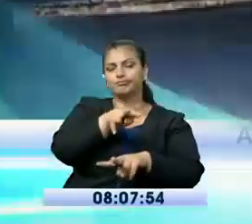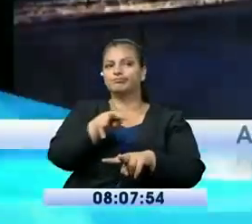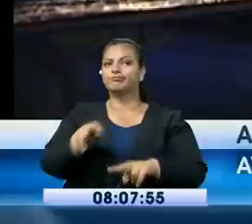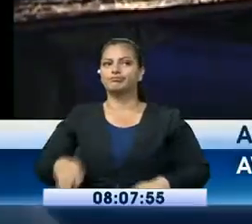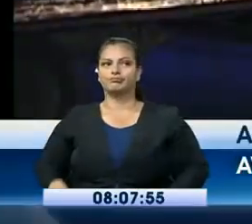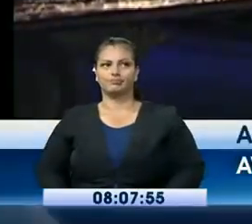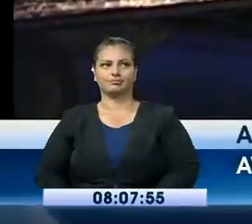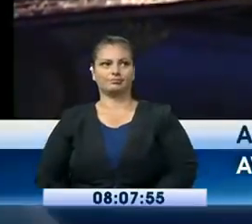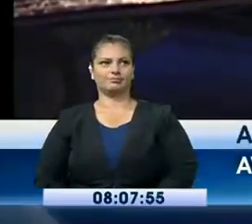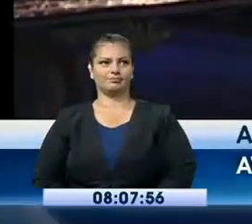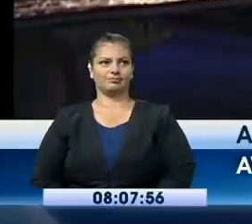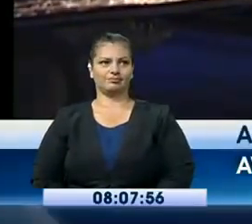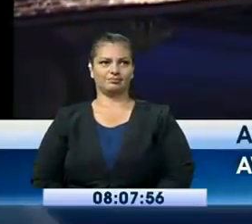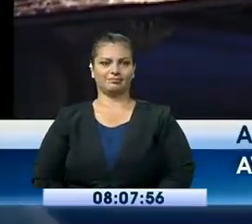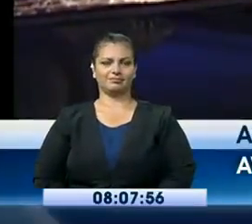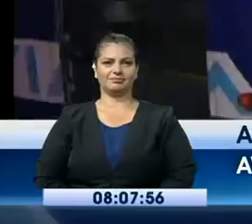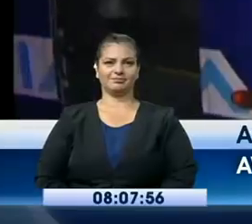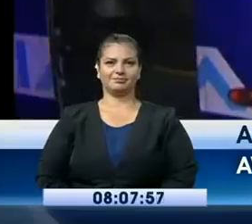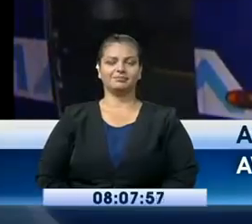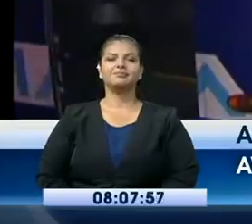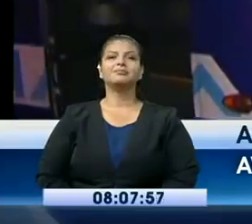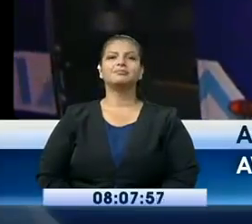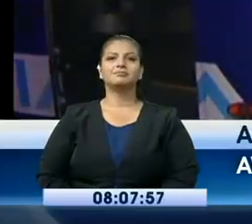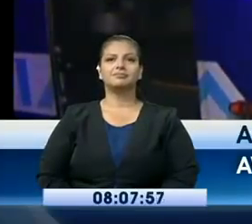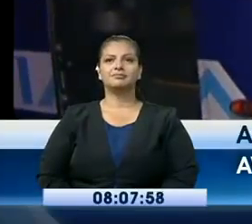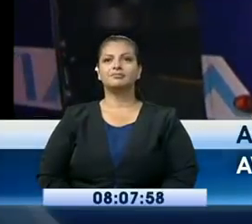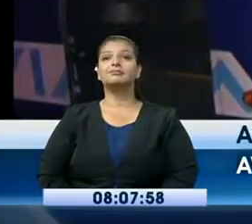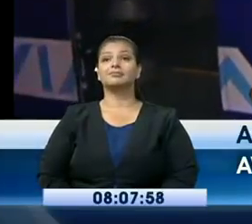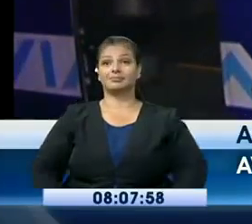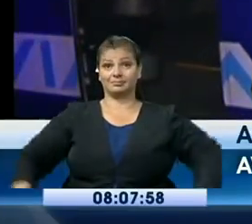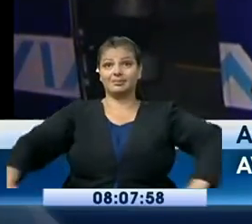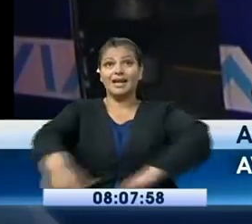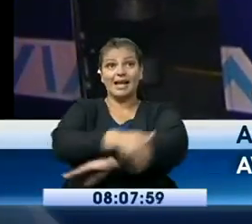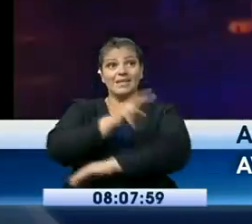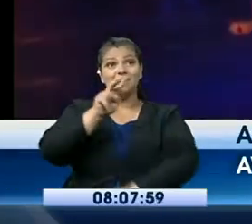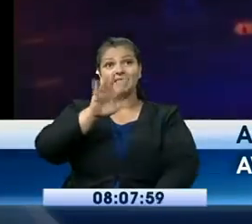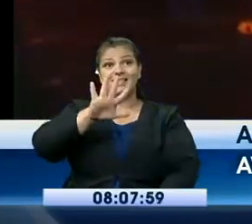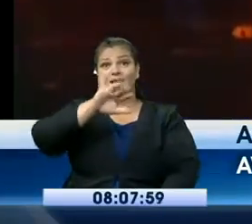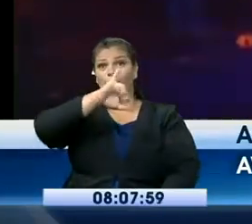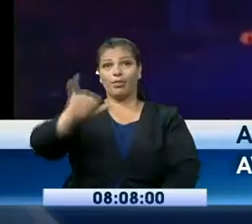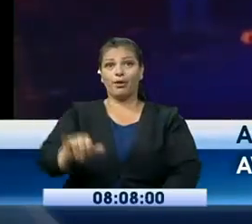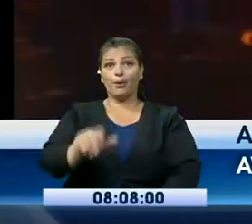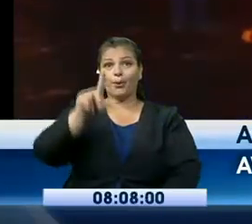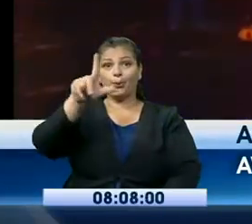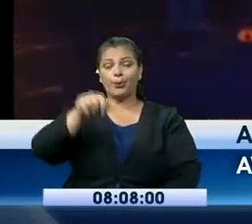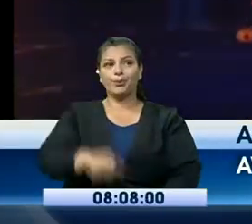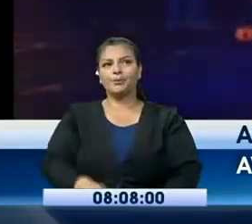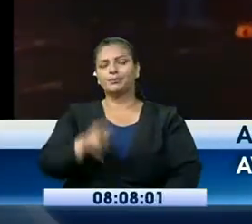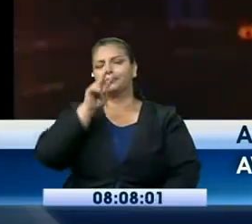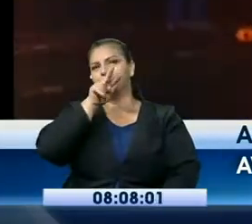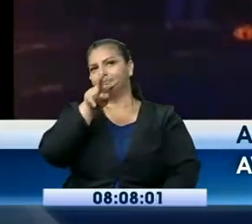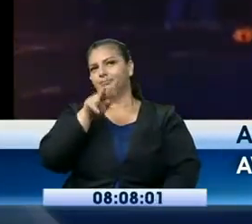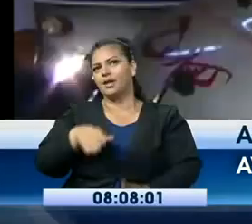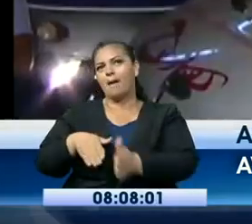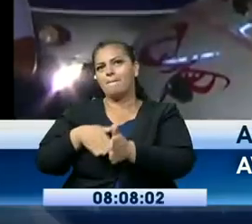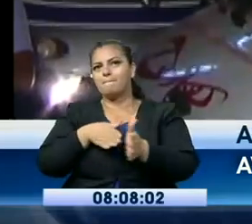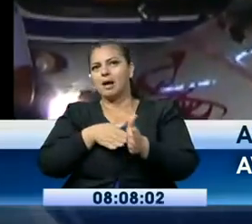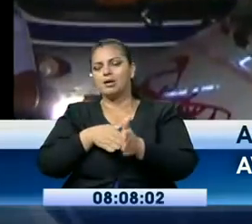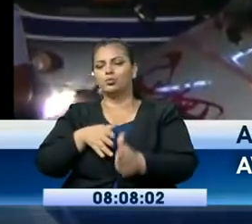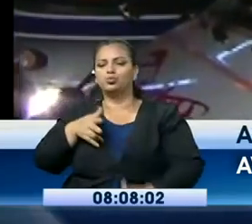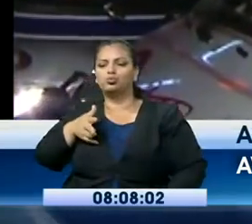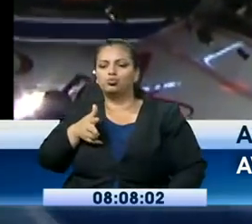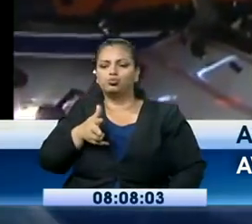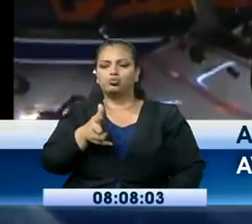el accidente se registró a la altura de la avenida 25 de julio en donde según las primeras versiones tanto de